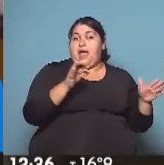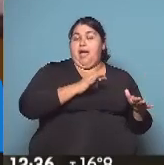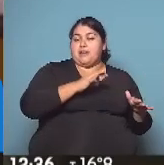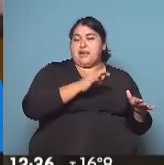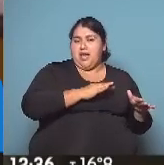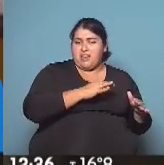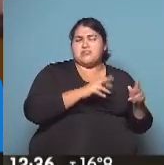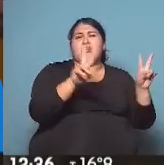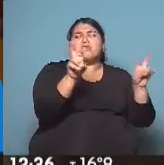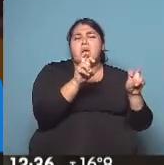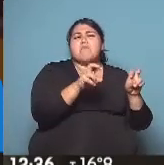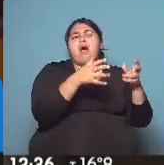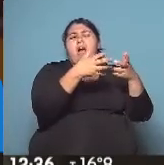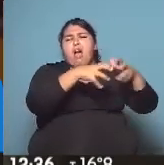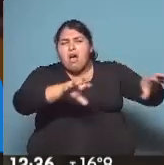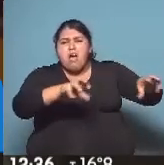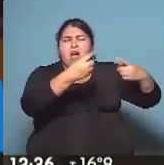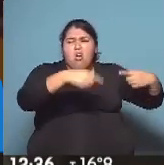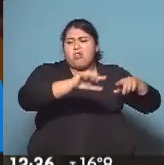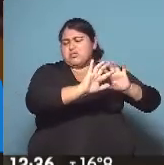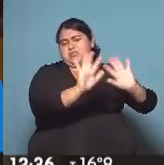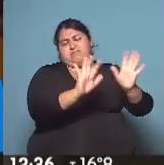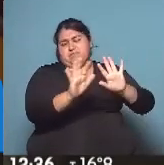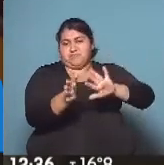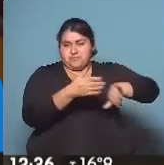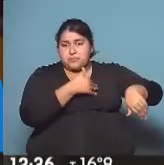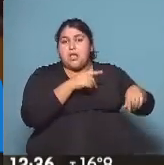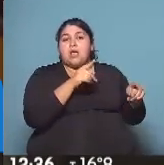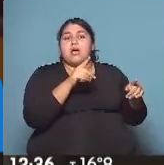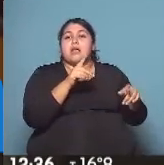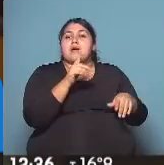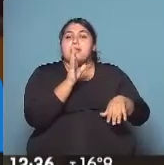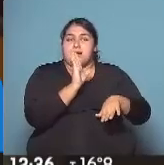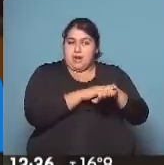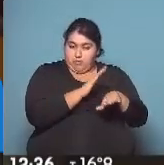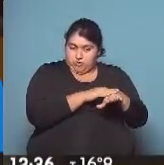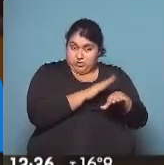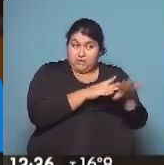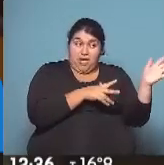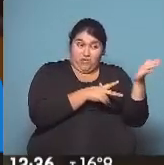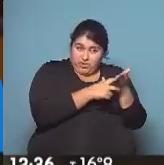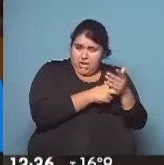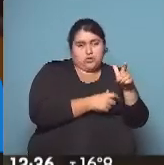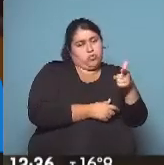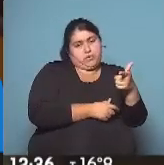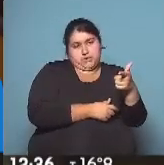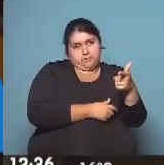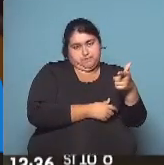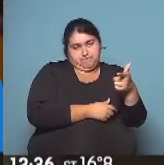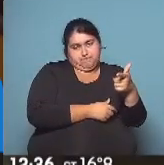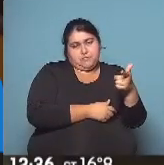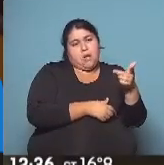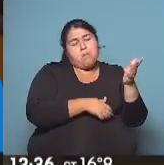grietas y demás, hemos tenido lamentablemente mucha irresponsabilidad fiscal. Esto es, somos de alguna manera adictos al